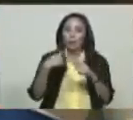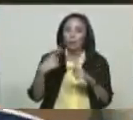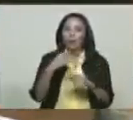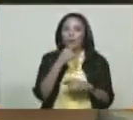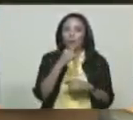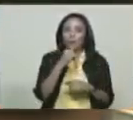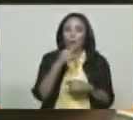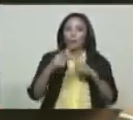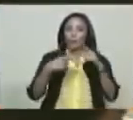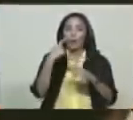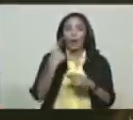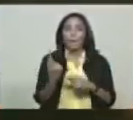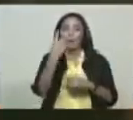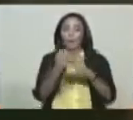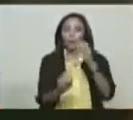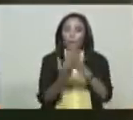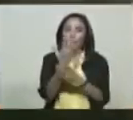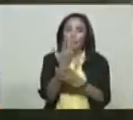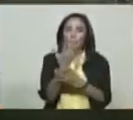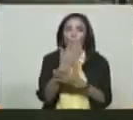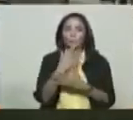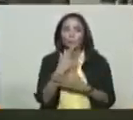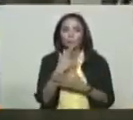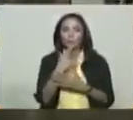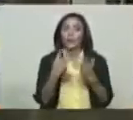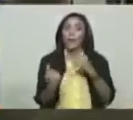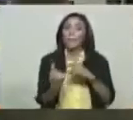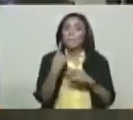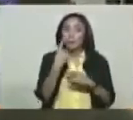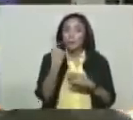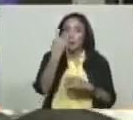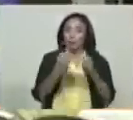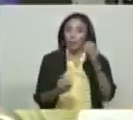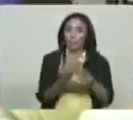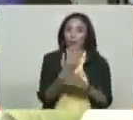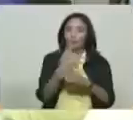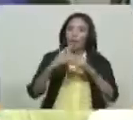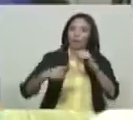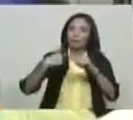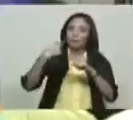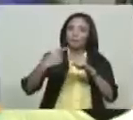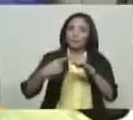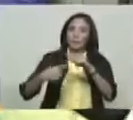Hasta que llegó el 1 de mayo. 1 de mayo. Y pasamos